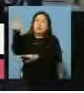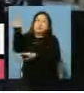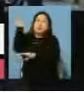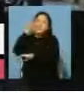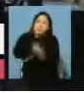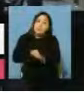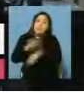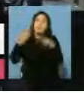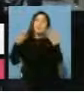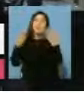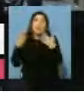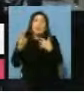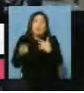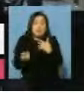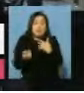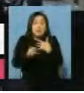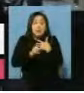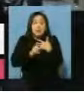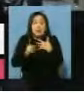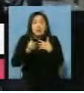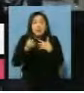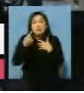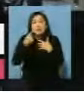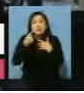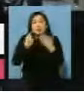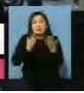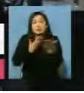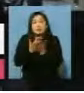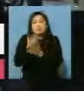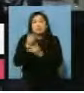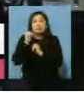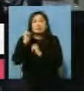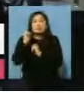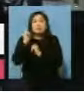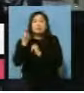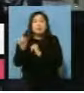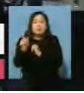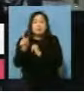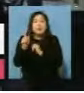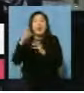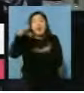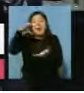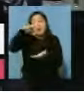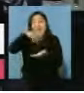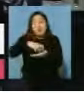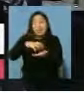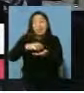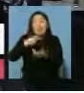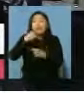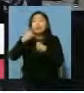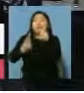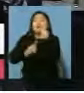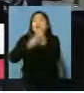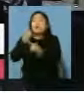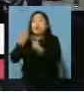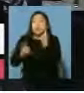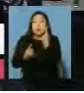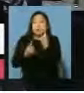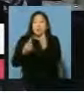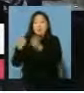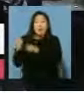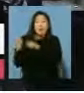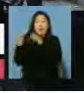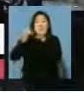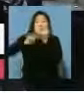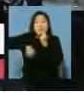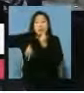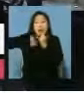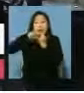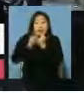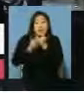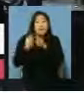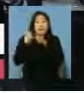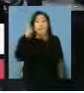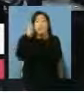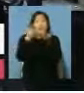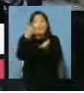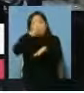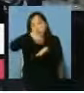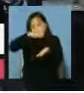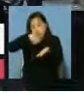pueden haber caído. Eso ya se lo pedí, por supuesto, a la empresa, que tiene que entregarme mañana el